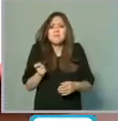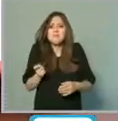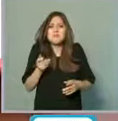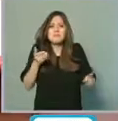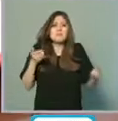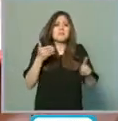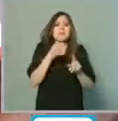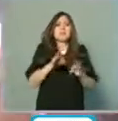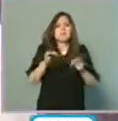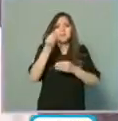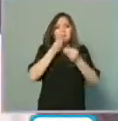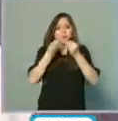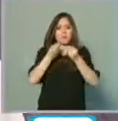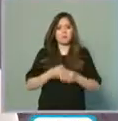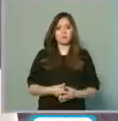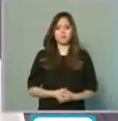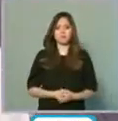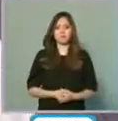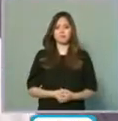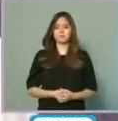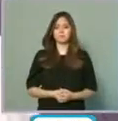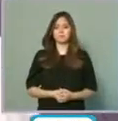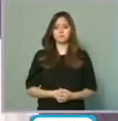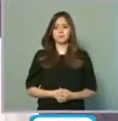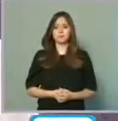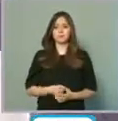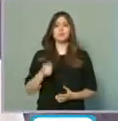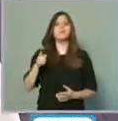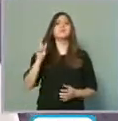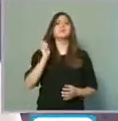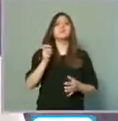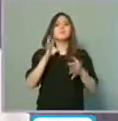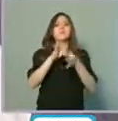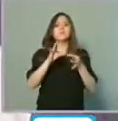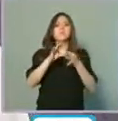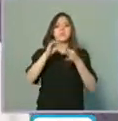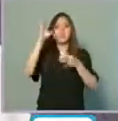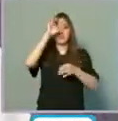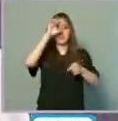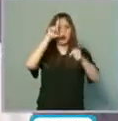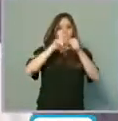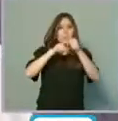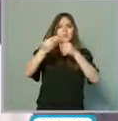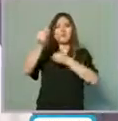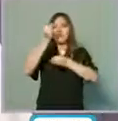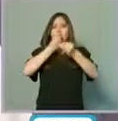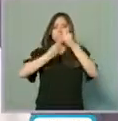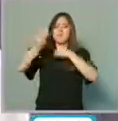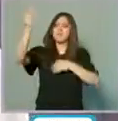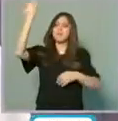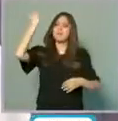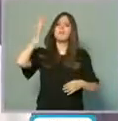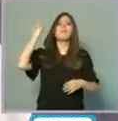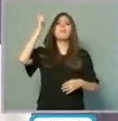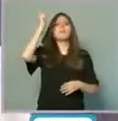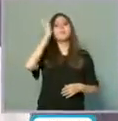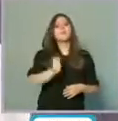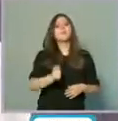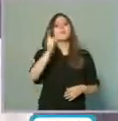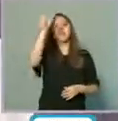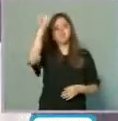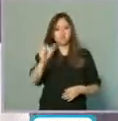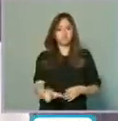gran trayectoria en cuanto a lo que cultura se refiere y sobre todo gastronomía, porque desde los antepasados se usaba muchísimo. Forma parte de la